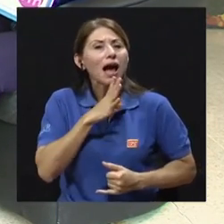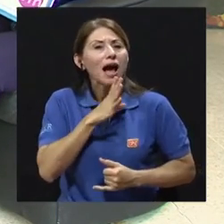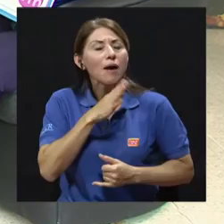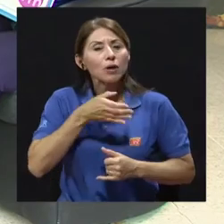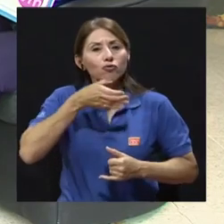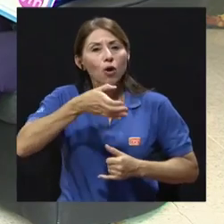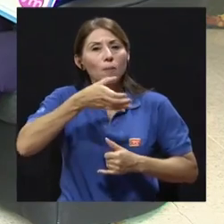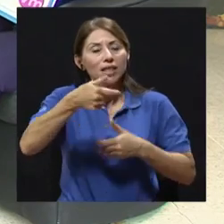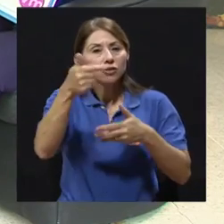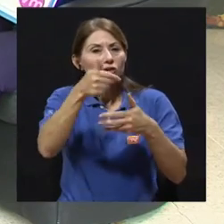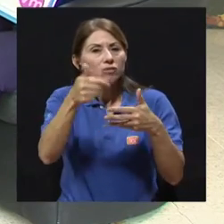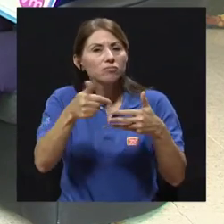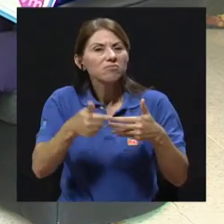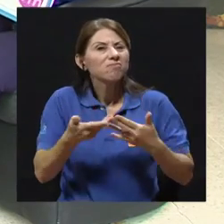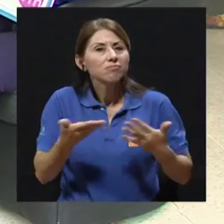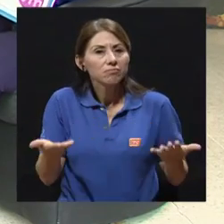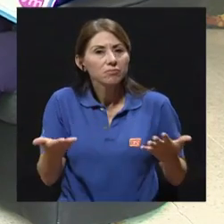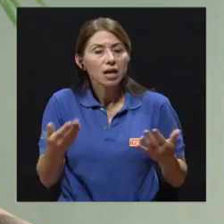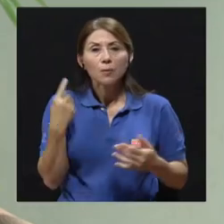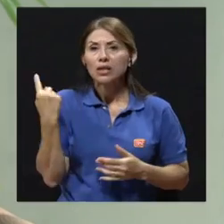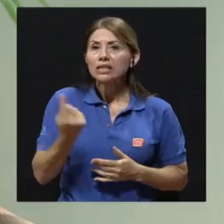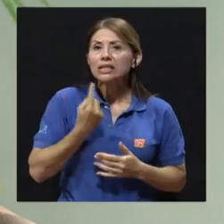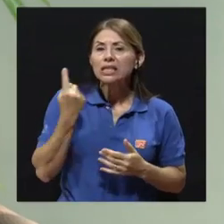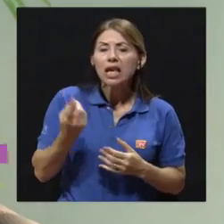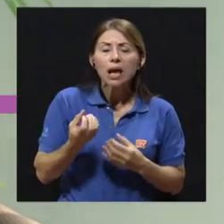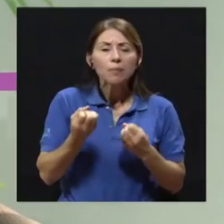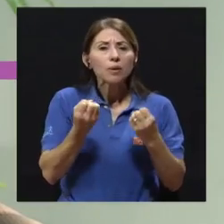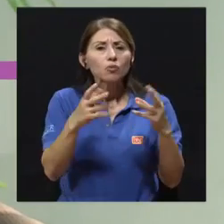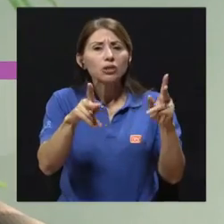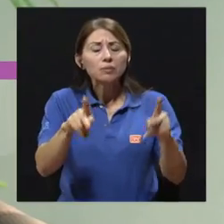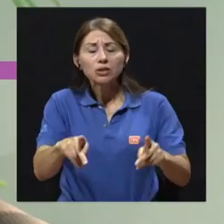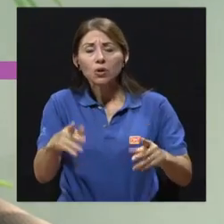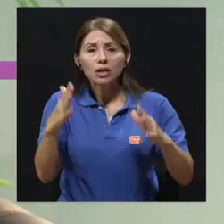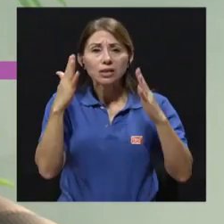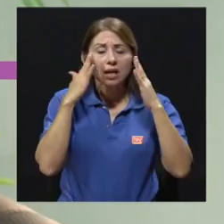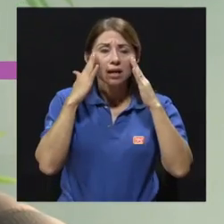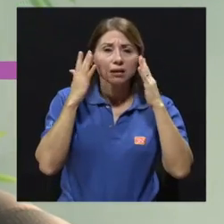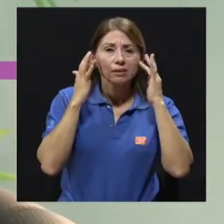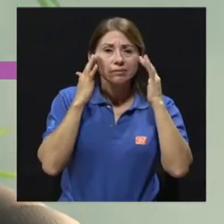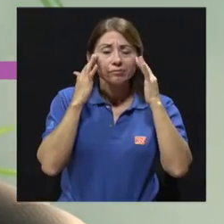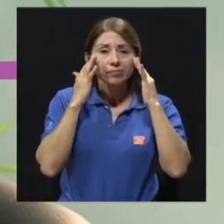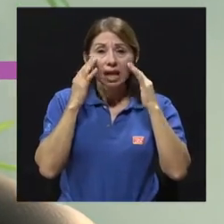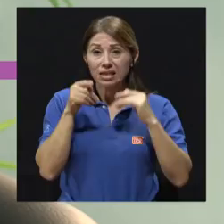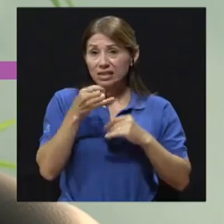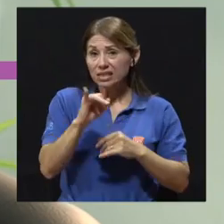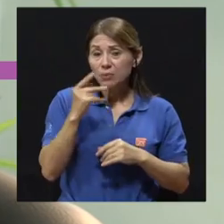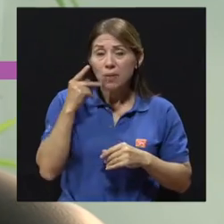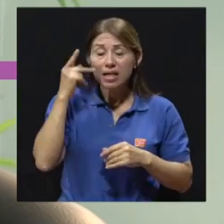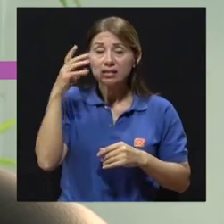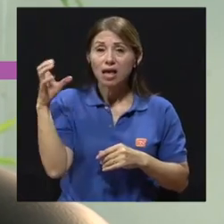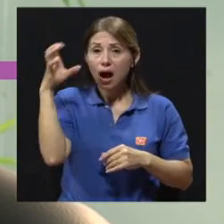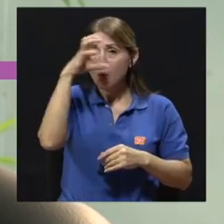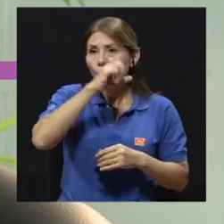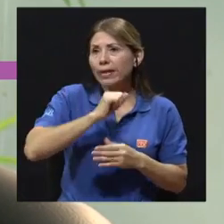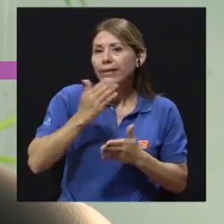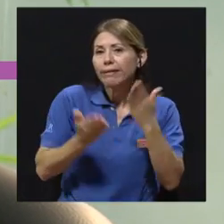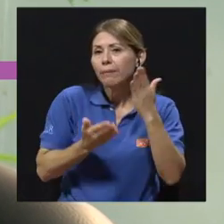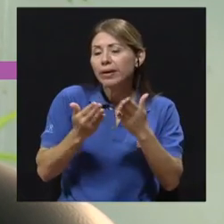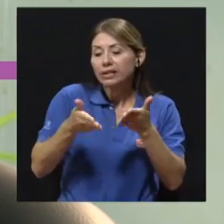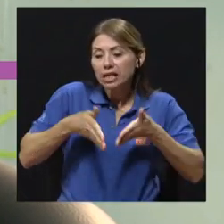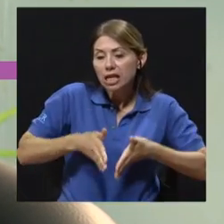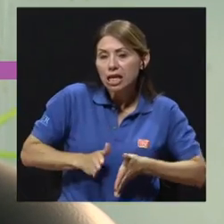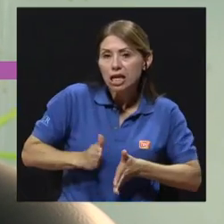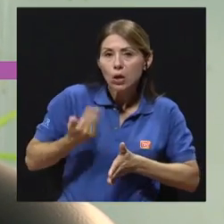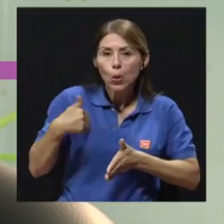recomendaciones, porque siempre hay mucha angustia, mucha zozobra también cuando se enteran en la familia que algún familiar, ya sea un